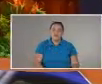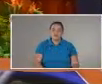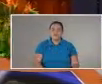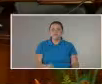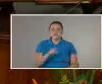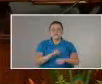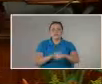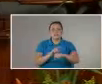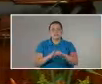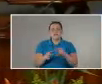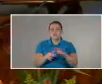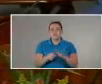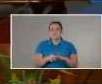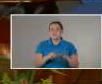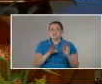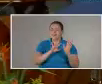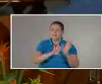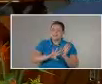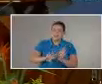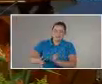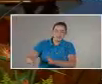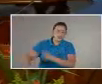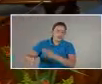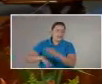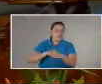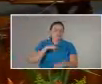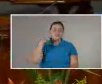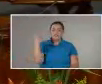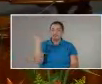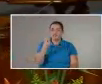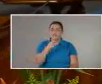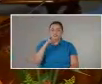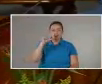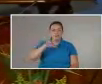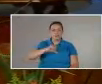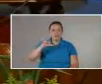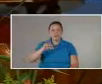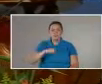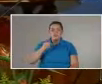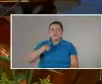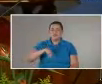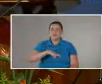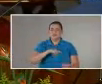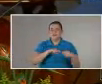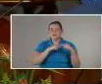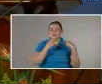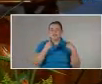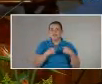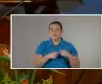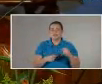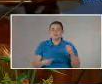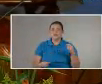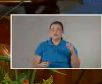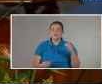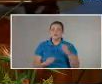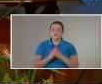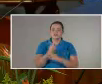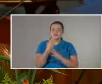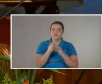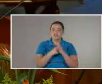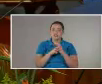Es tiempo de dejar lo que hay que dejar, de dejar todo lastre y de que nuestro corazón reinicie.